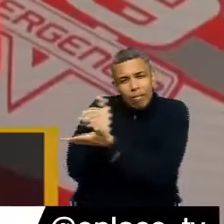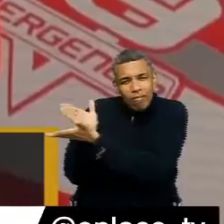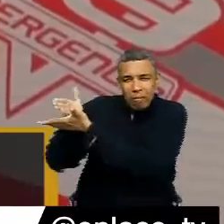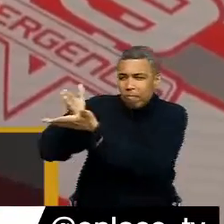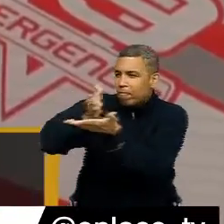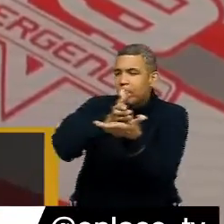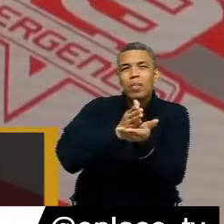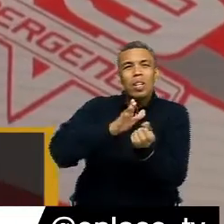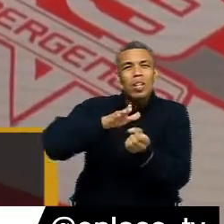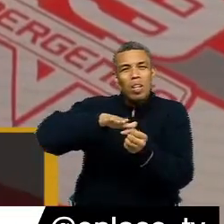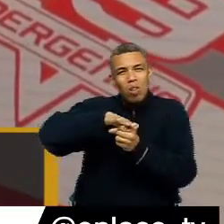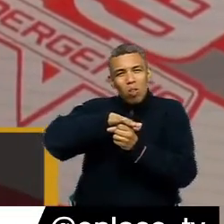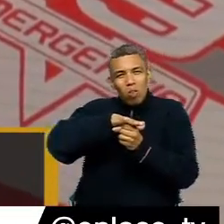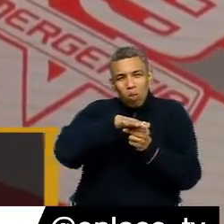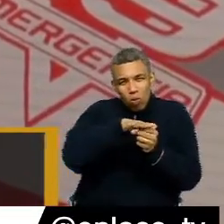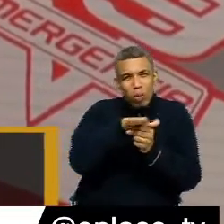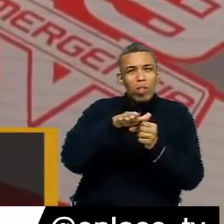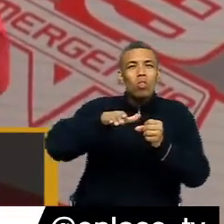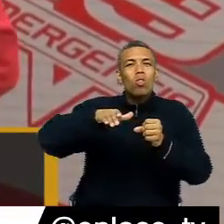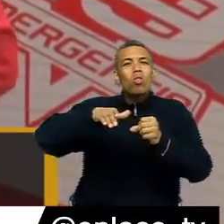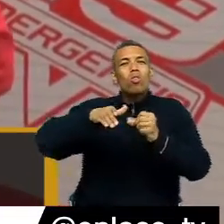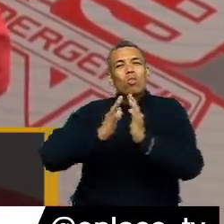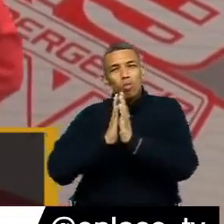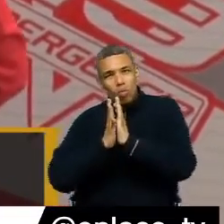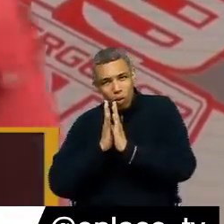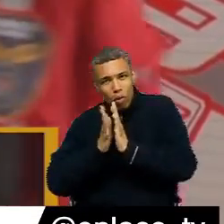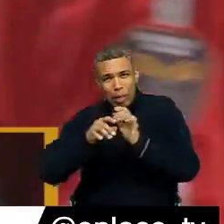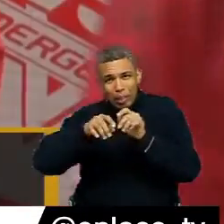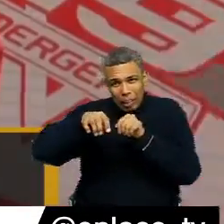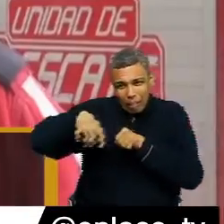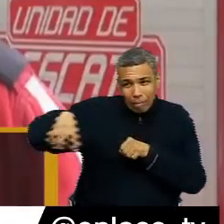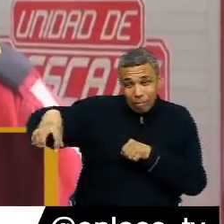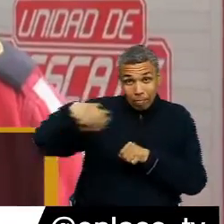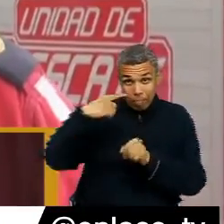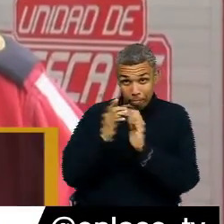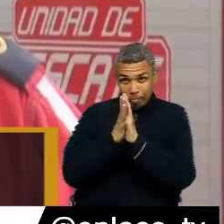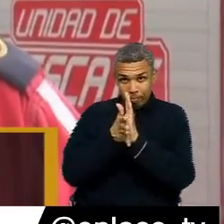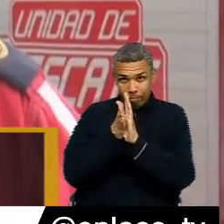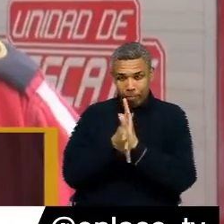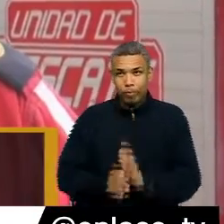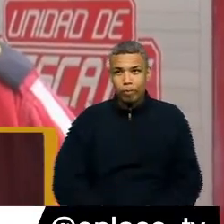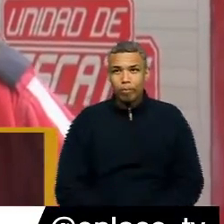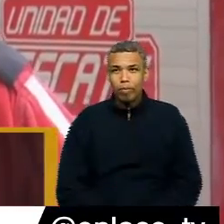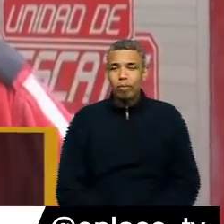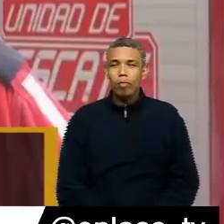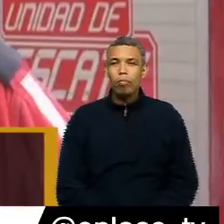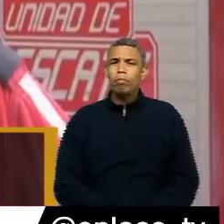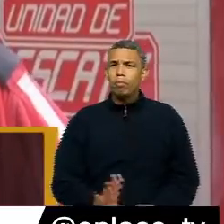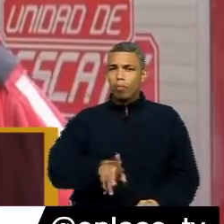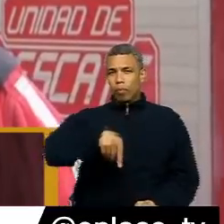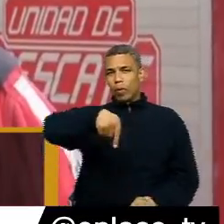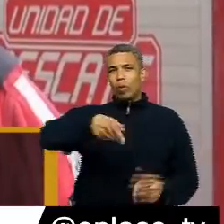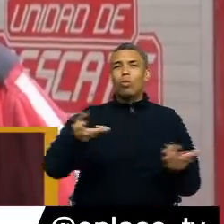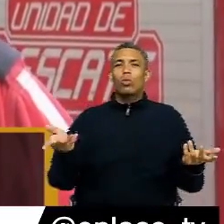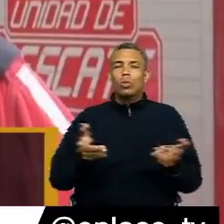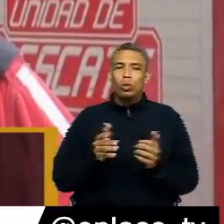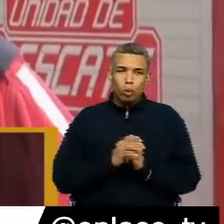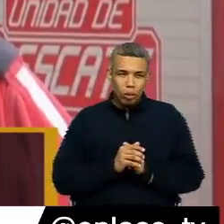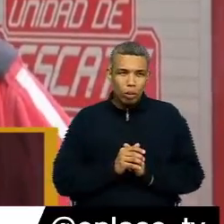para evitar que estas Navidades estén marcadas por las tragedias. Los puntos que el Cuerpo de Bomberos se tomó el día de hoy es la Plaza